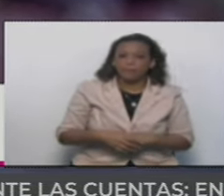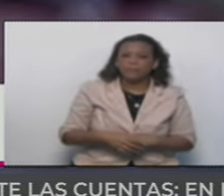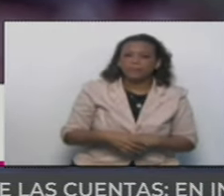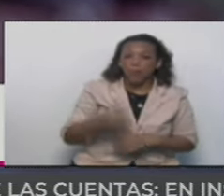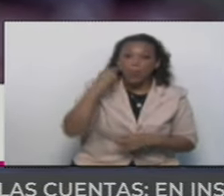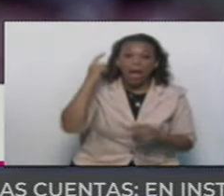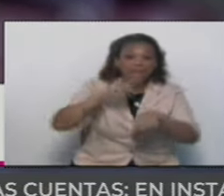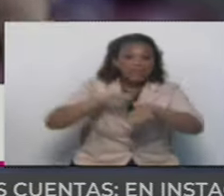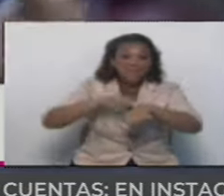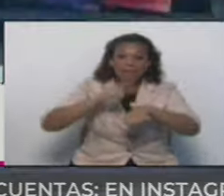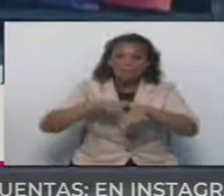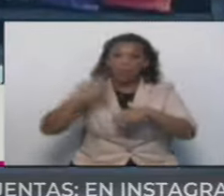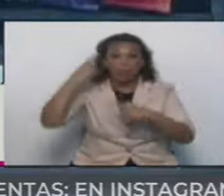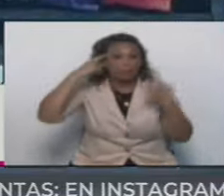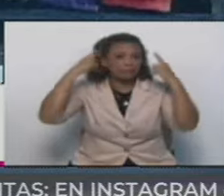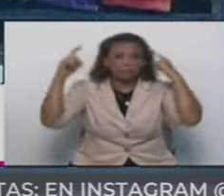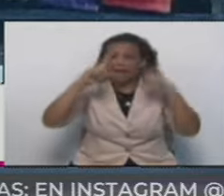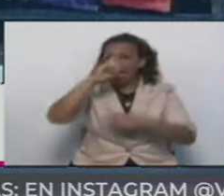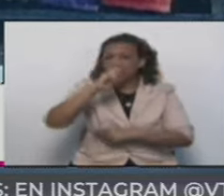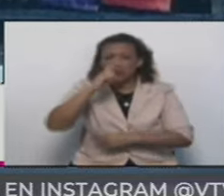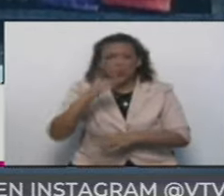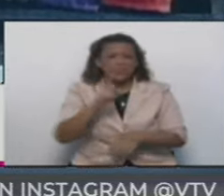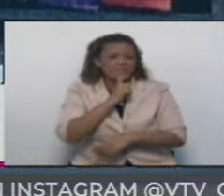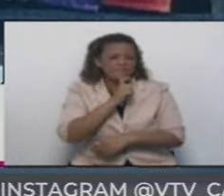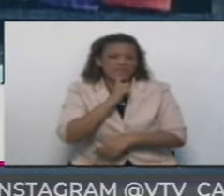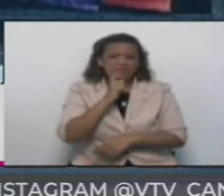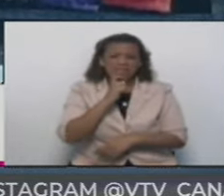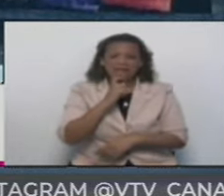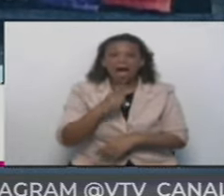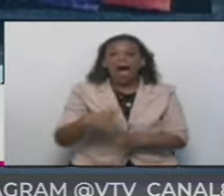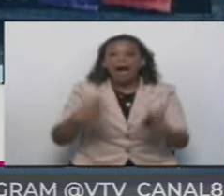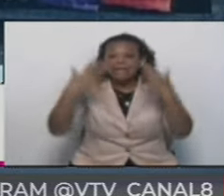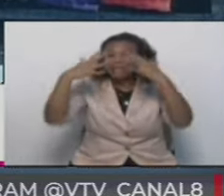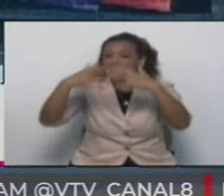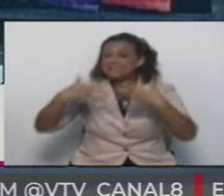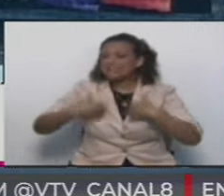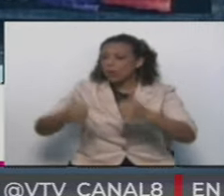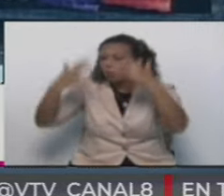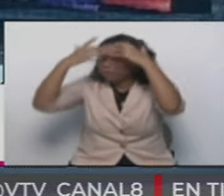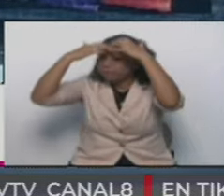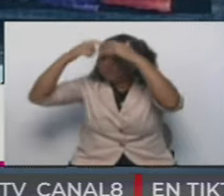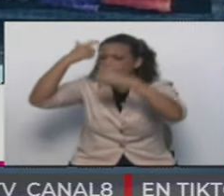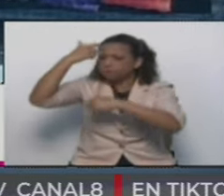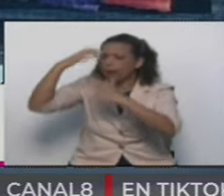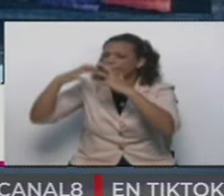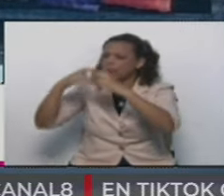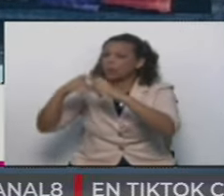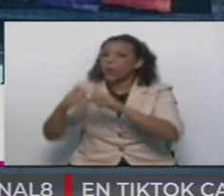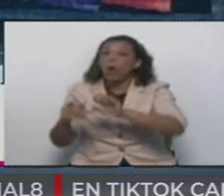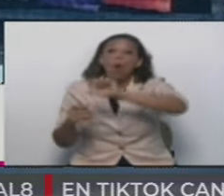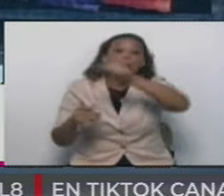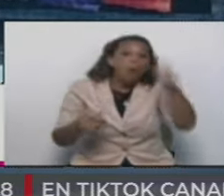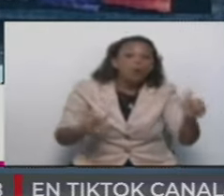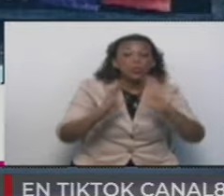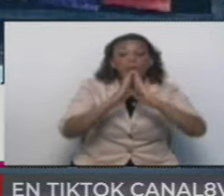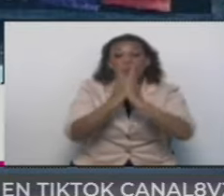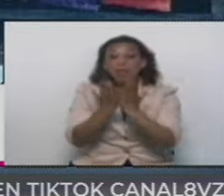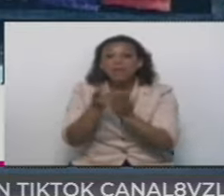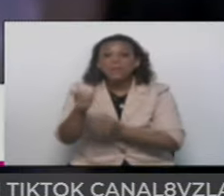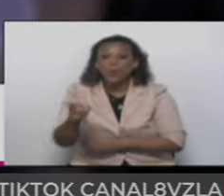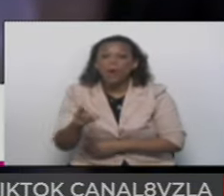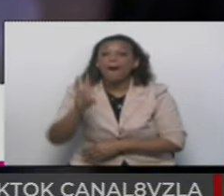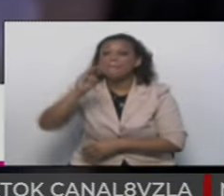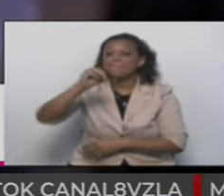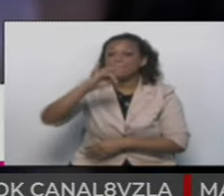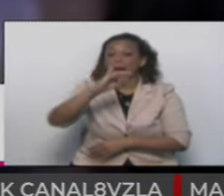época de la hora loca que estamos viviendo. Claves para la salud mental. Por aquí tenemos a Marian Martínez, que también le